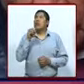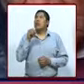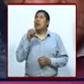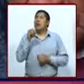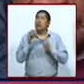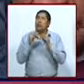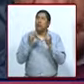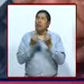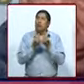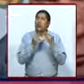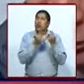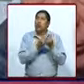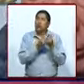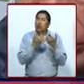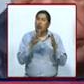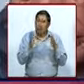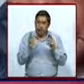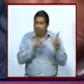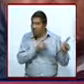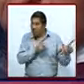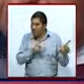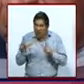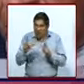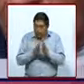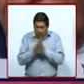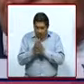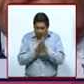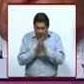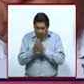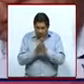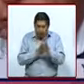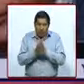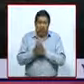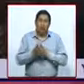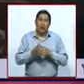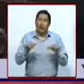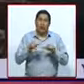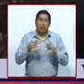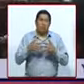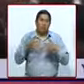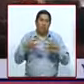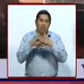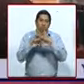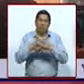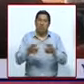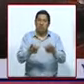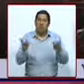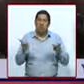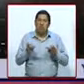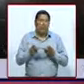bloqueo dentro de la ciudad de Tarija y, como decía, la salida hacia las provincias.